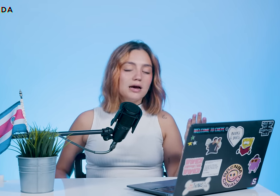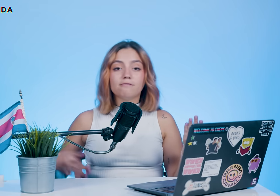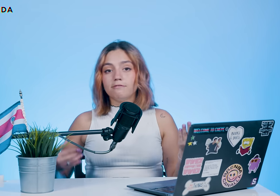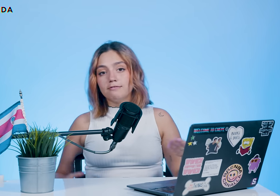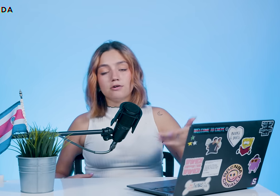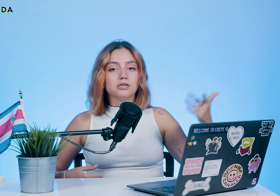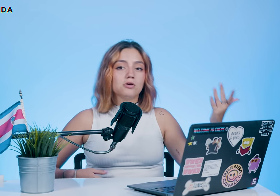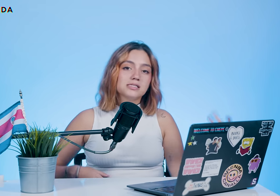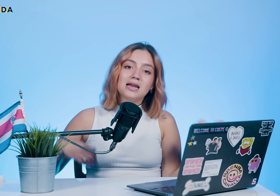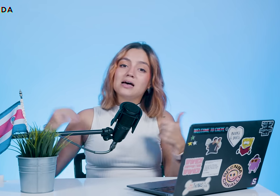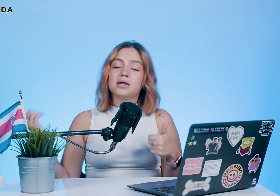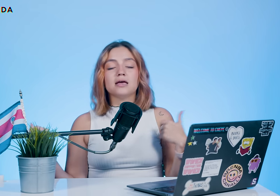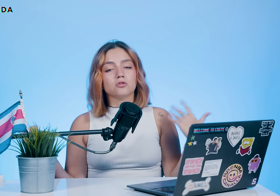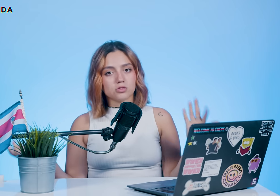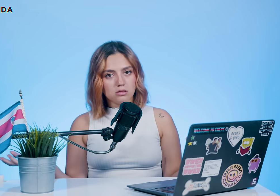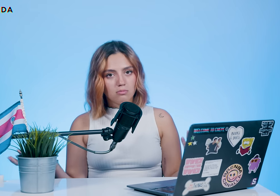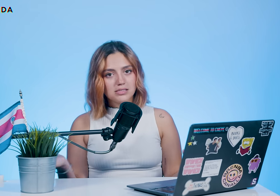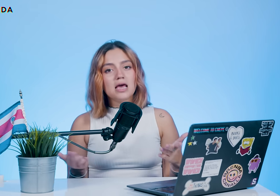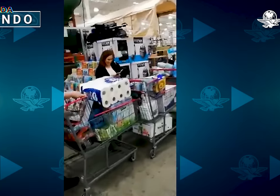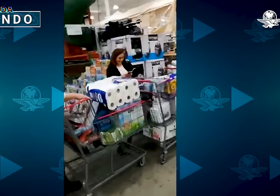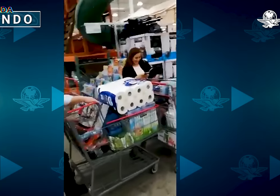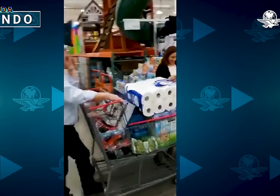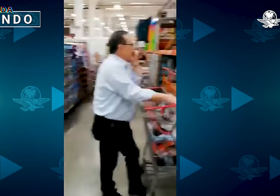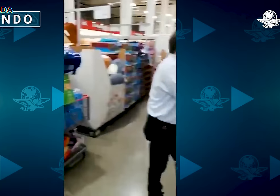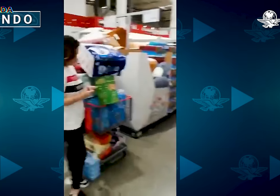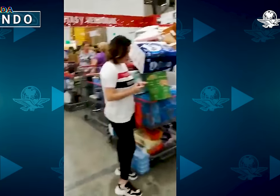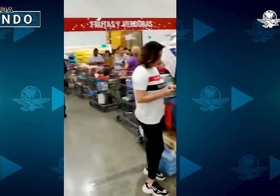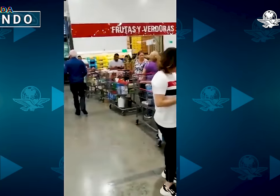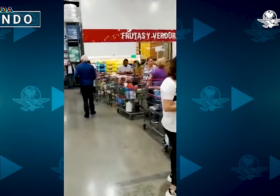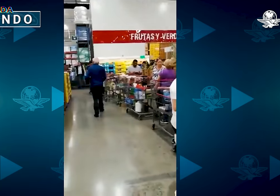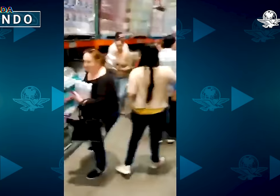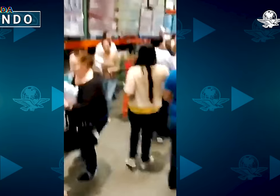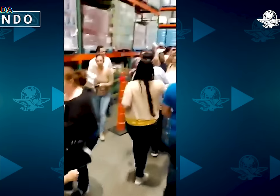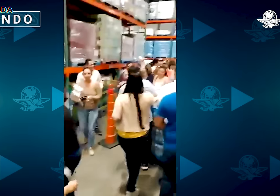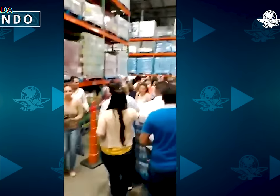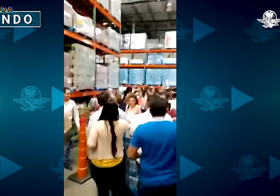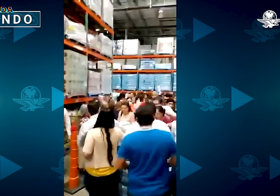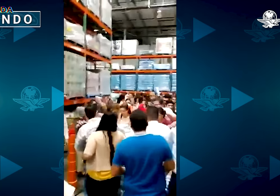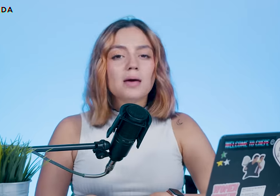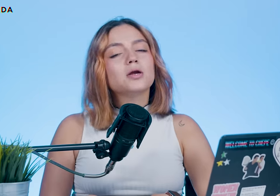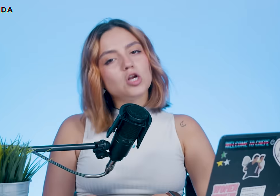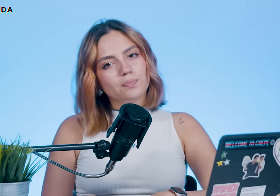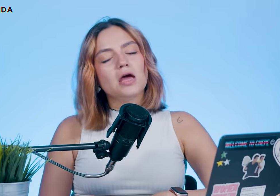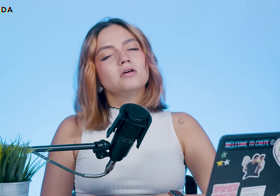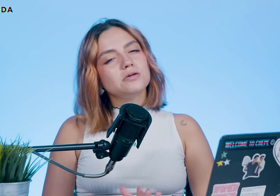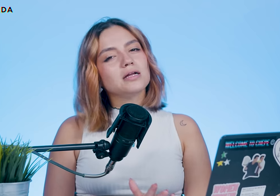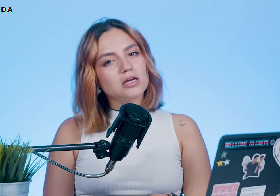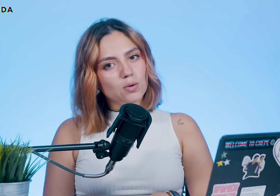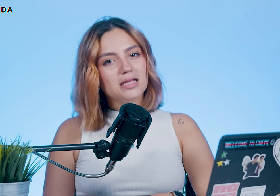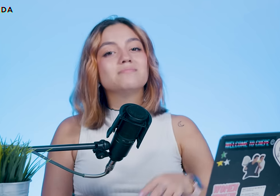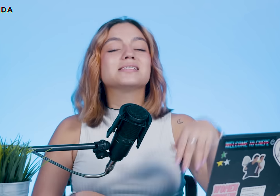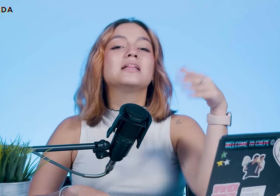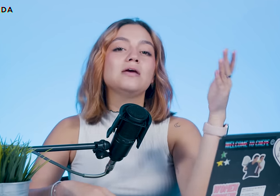tos Vera fiebre congestión nasal apnea y otros síntomas y yo sé que lo que estamos pensando es vamos de vuelta al 2020 pero no no es